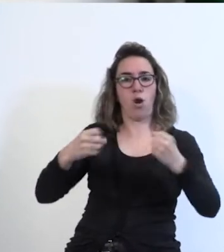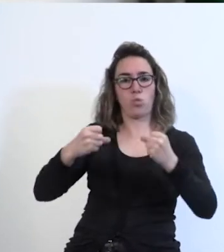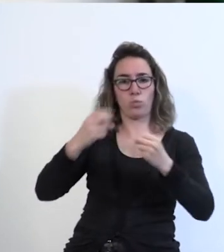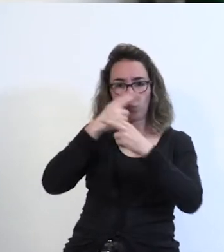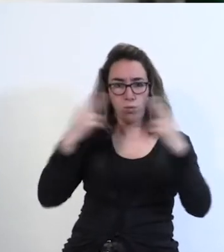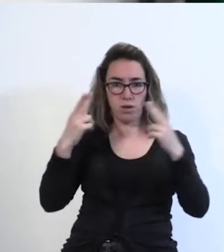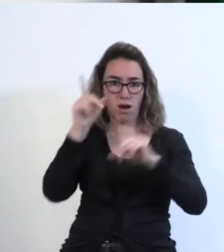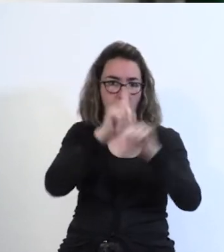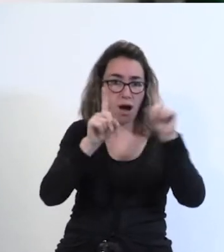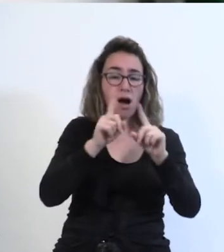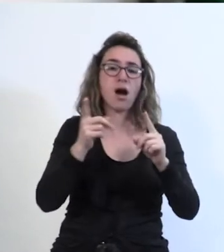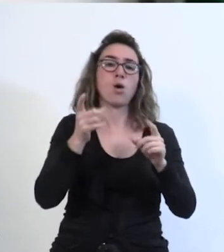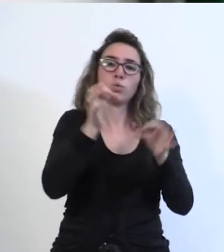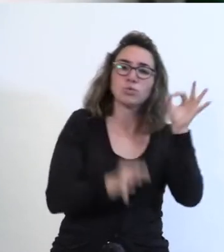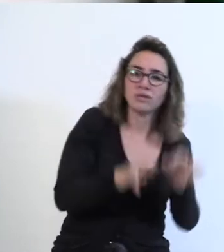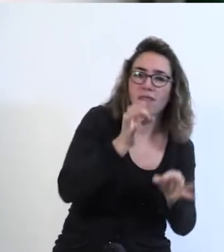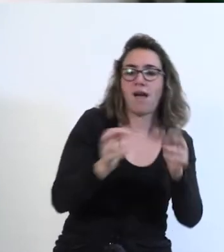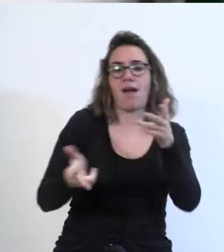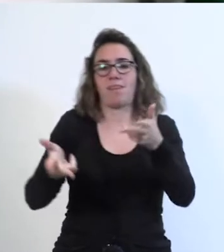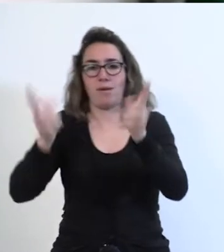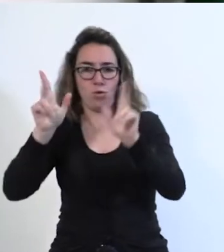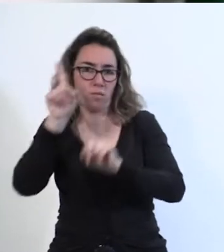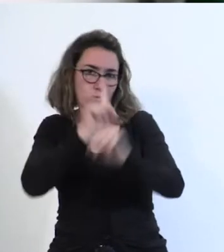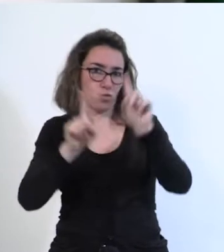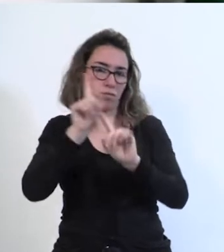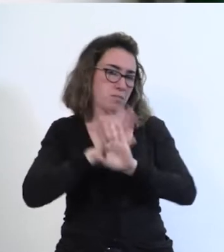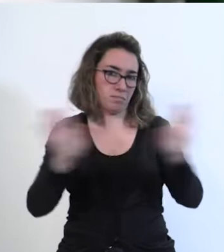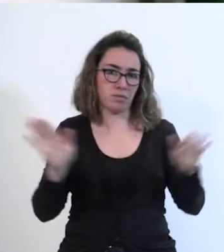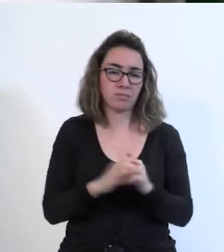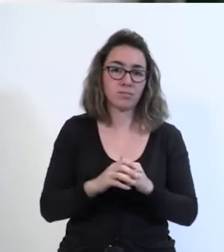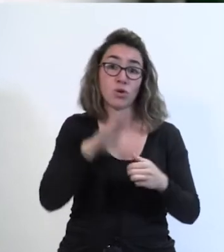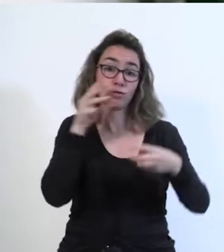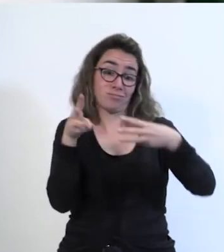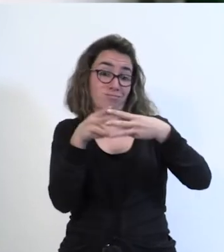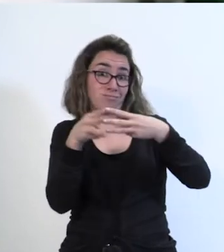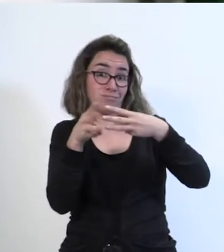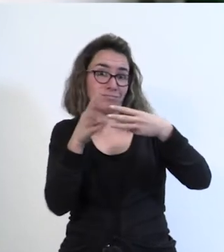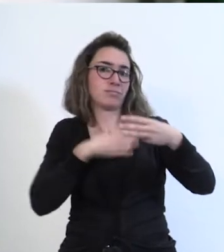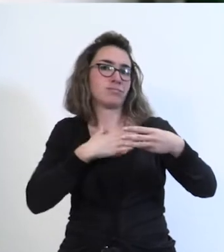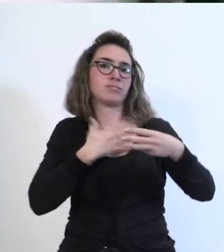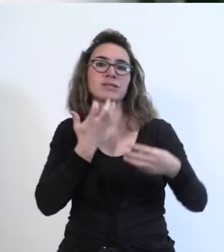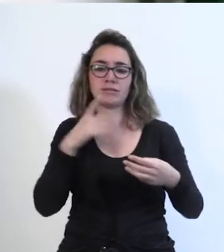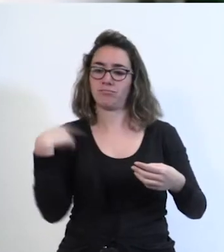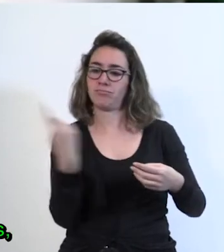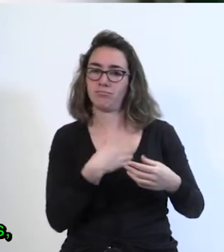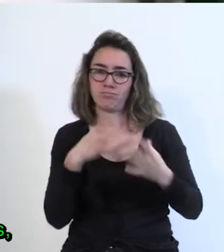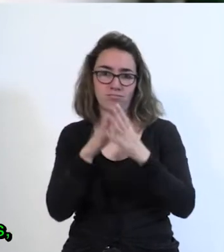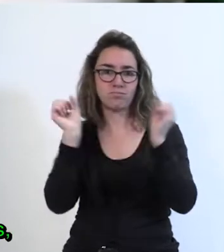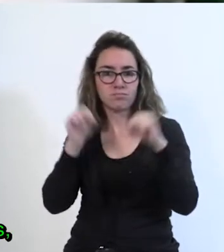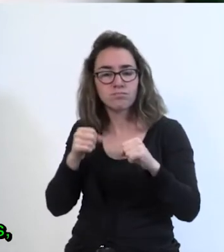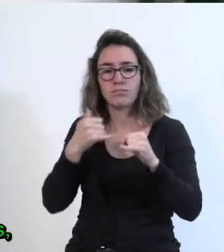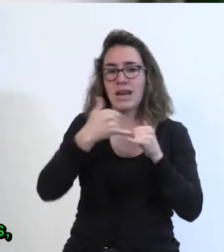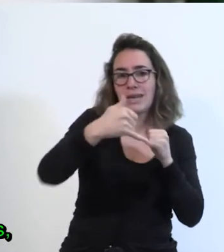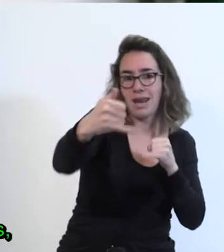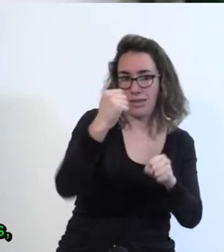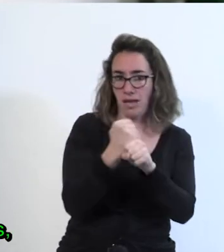de justicia, como problemas de democracia. Entonces, en síntesis, esas tres líneas de trabajo se